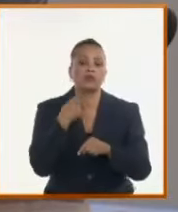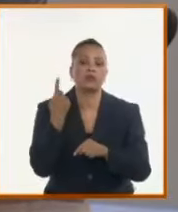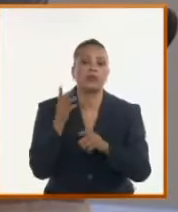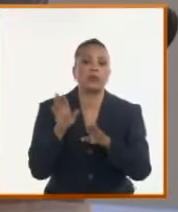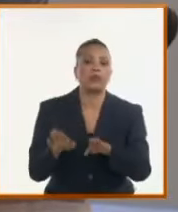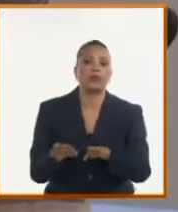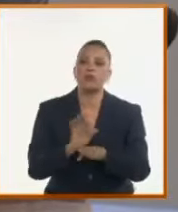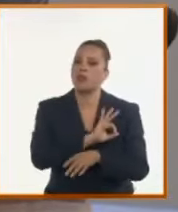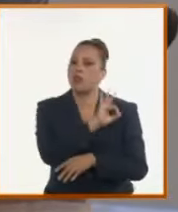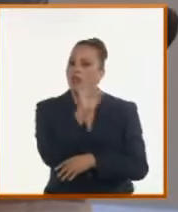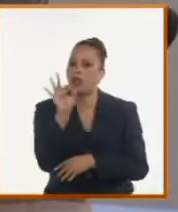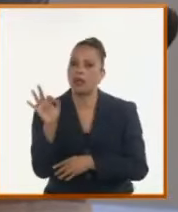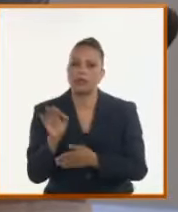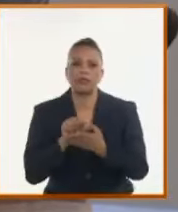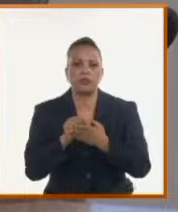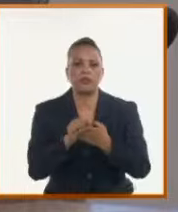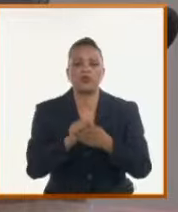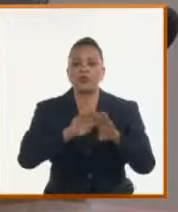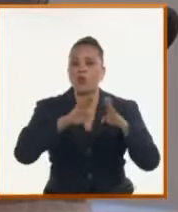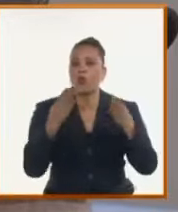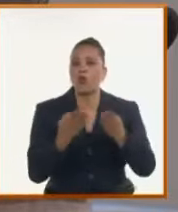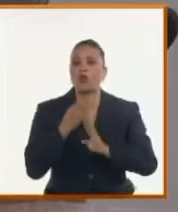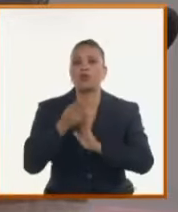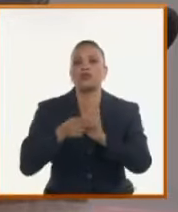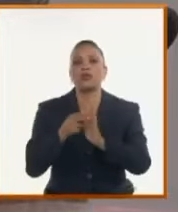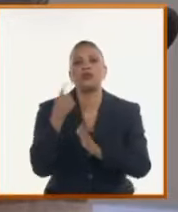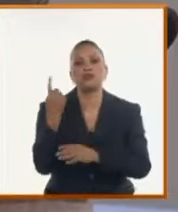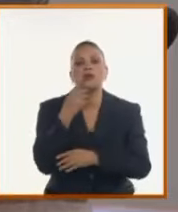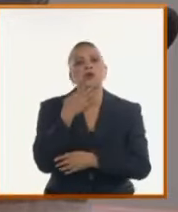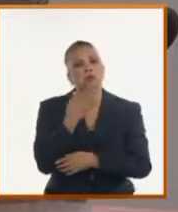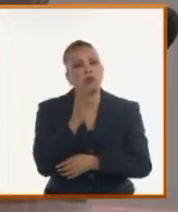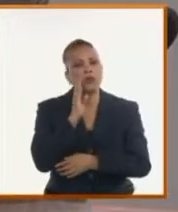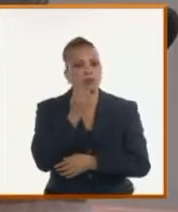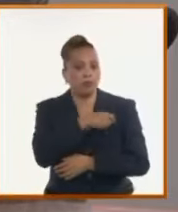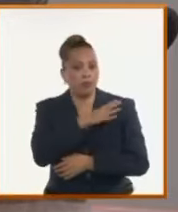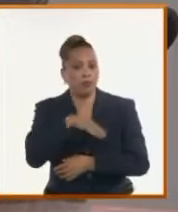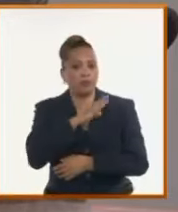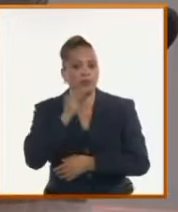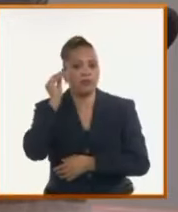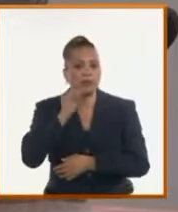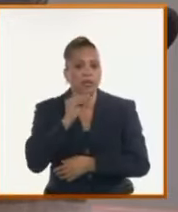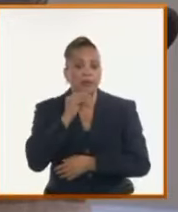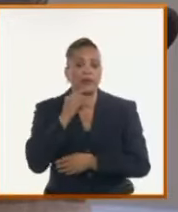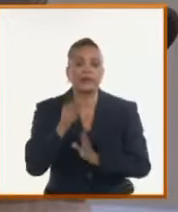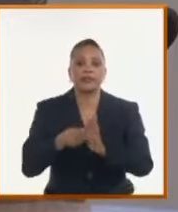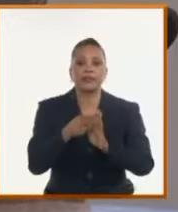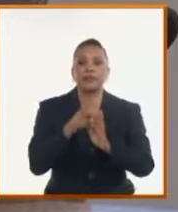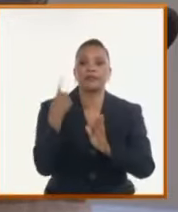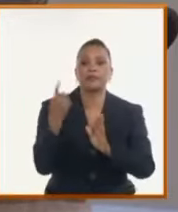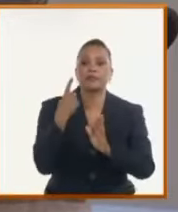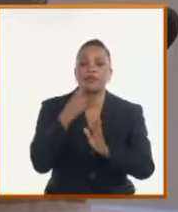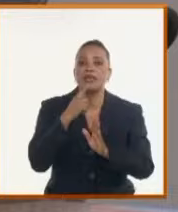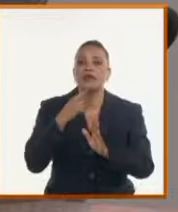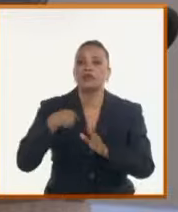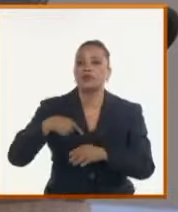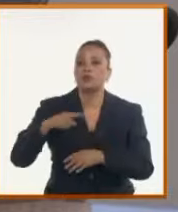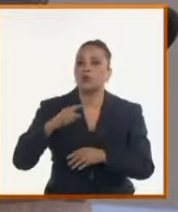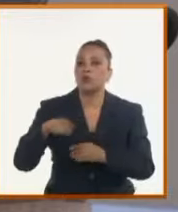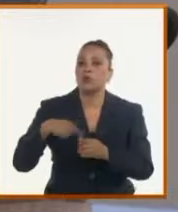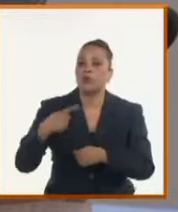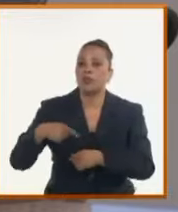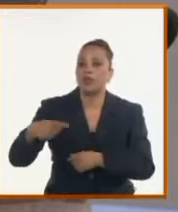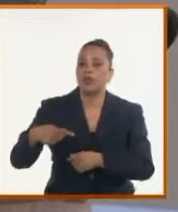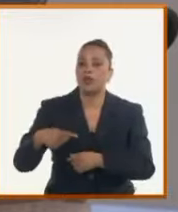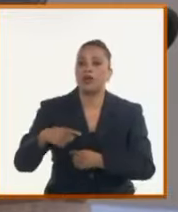ningún servicio hoy los trenes nacionales es bueno que las personas sepan que hoy los trenes nacionales tienen una salida diario desde la capital